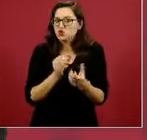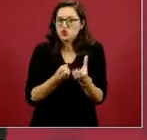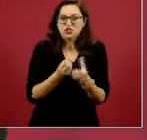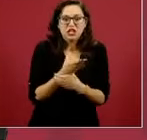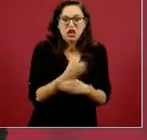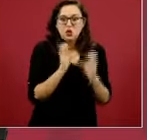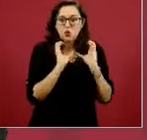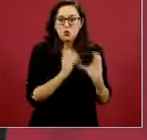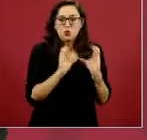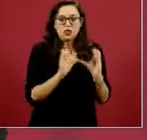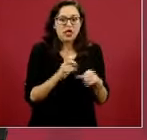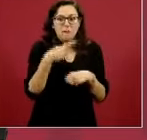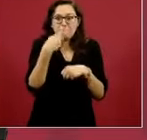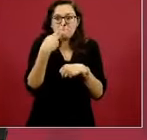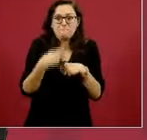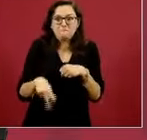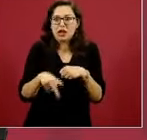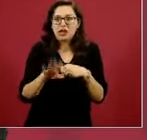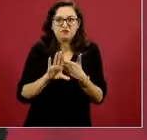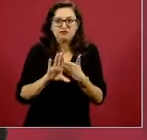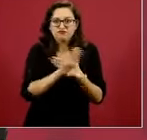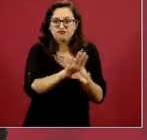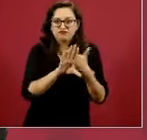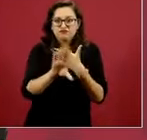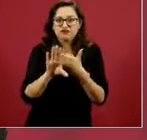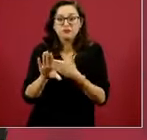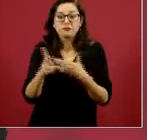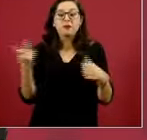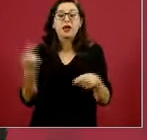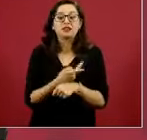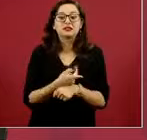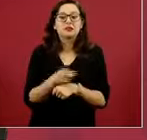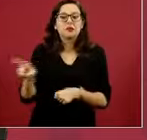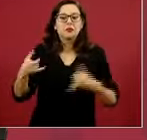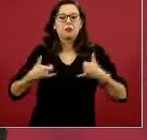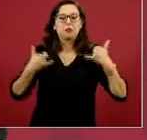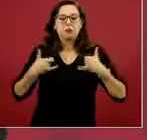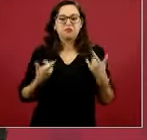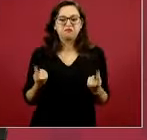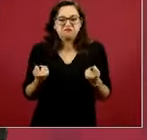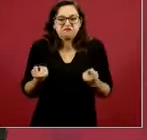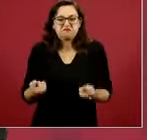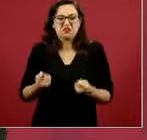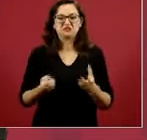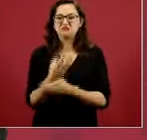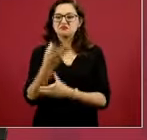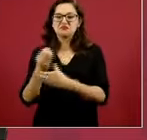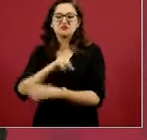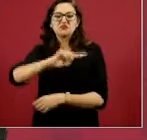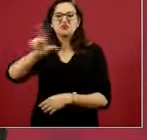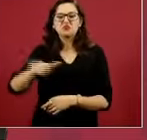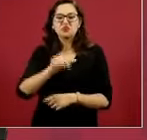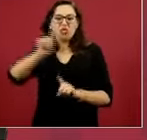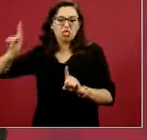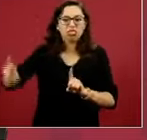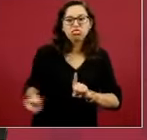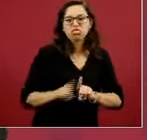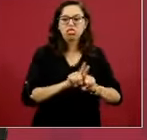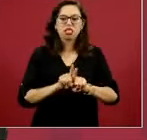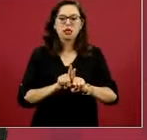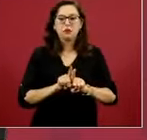quedándose, digamos, fuera del peligro de la transmisión comunitaria, pero si estas personas jóvenes están saliendo y moviéndose, pues entonces